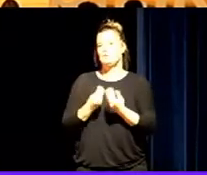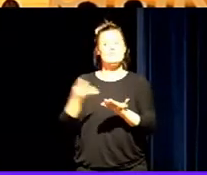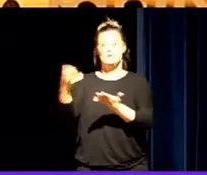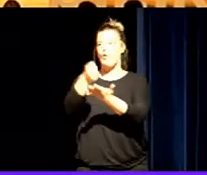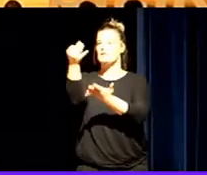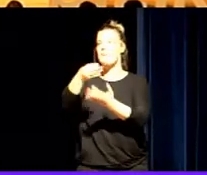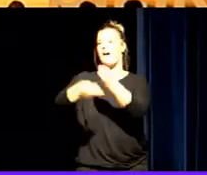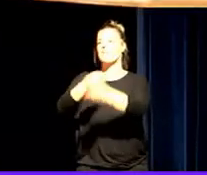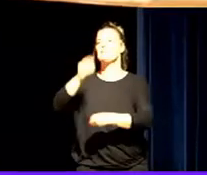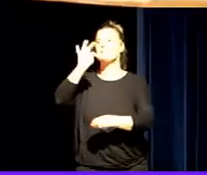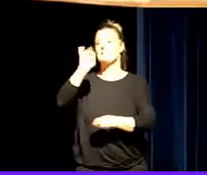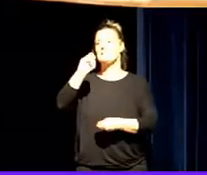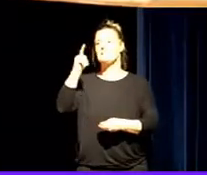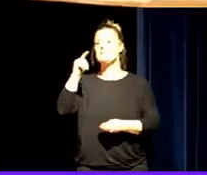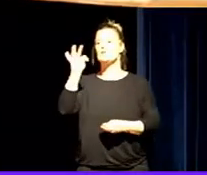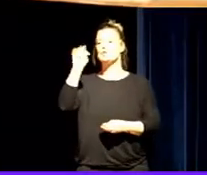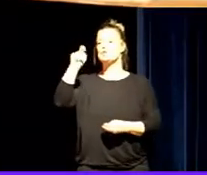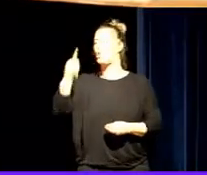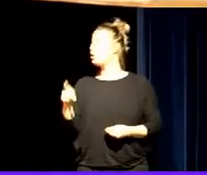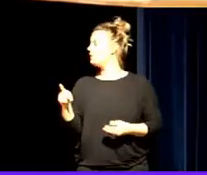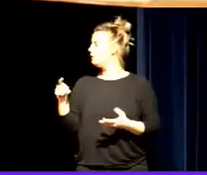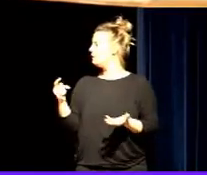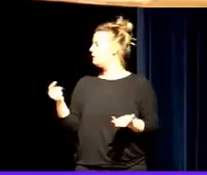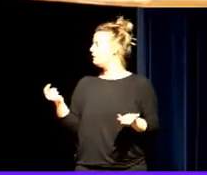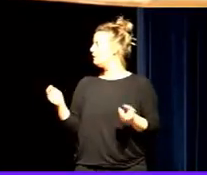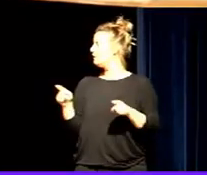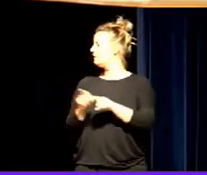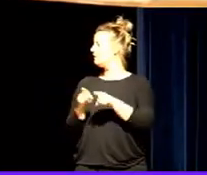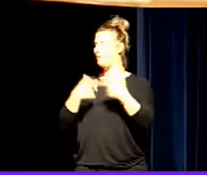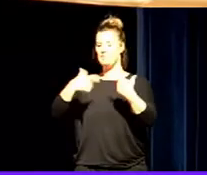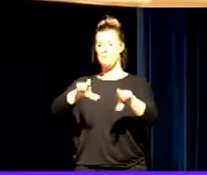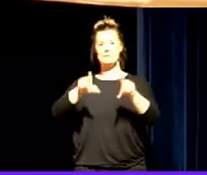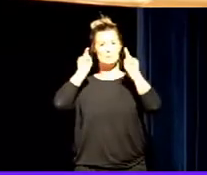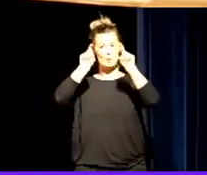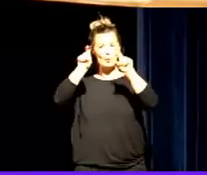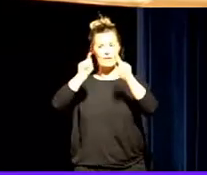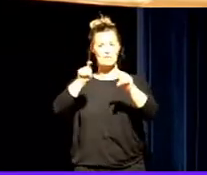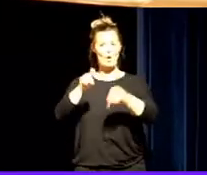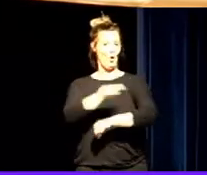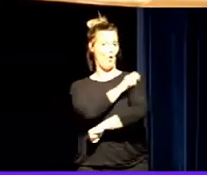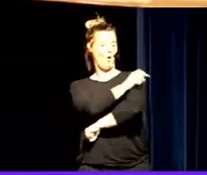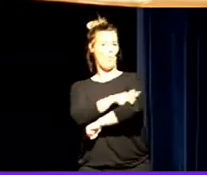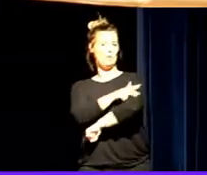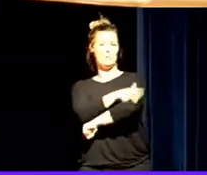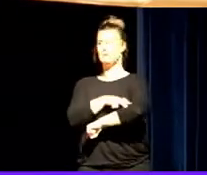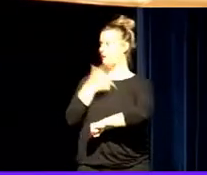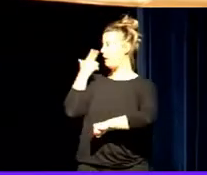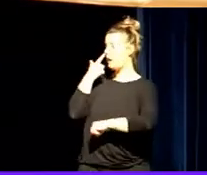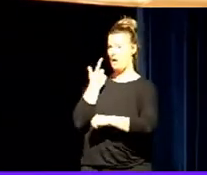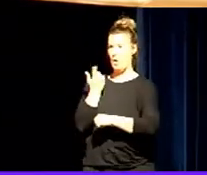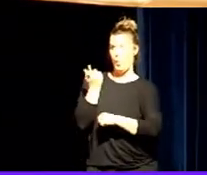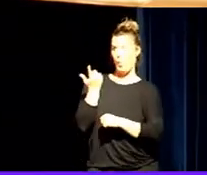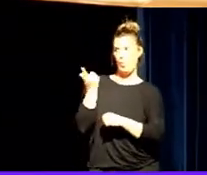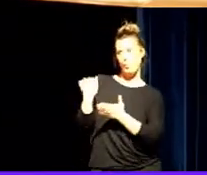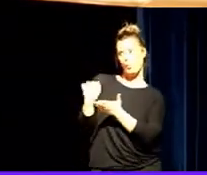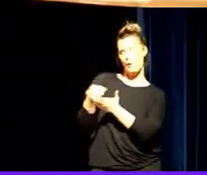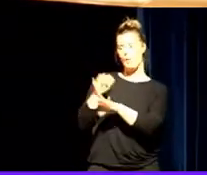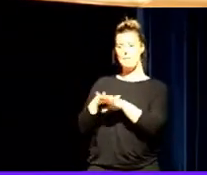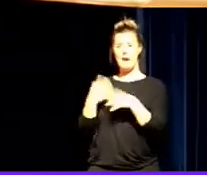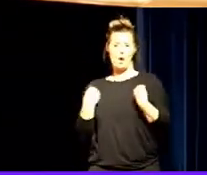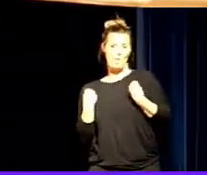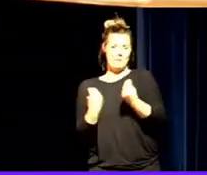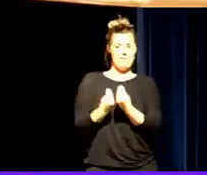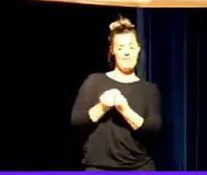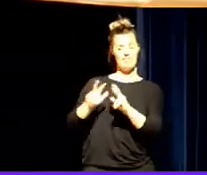¿no? Para, ¿no? En el Departamento de Educación del Gobierno Vasco, oye, hagamos un hueco para la convivencia, o